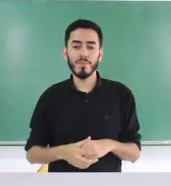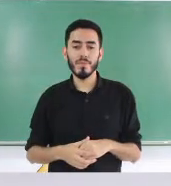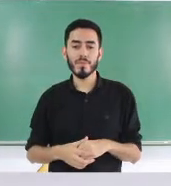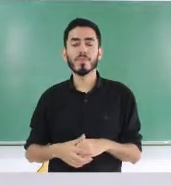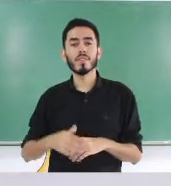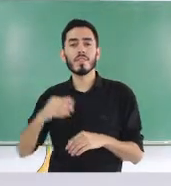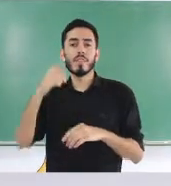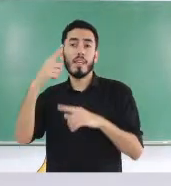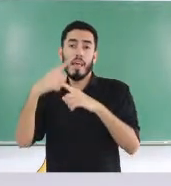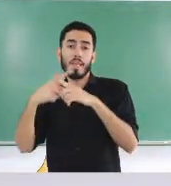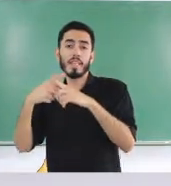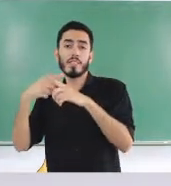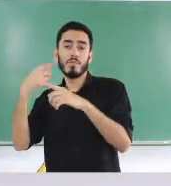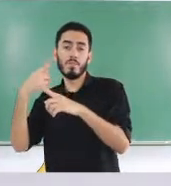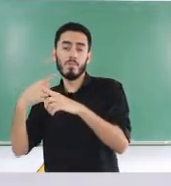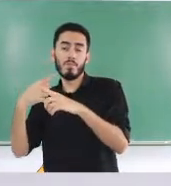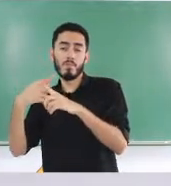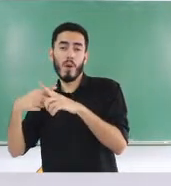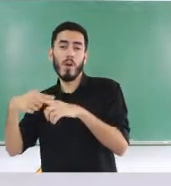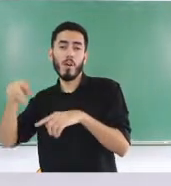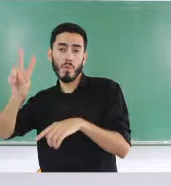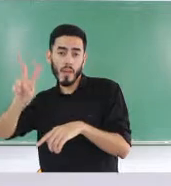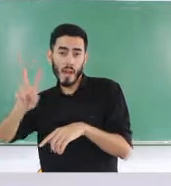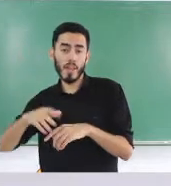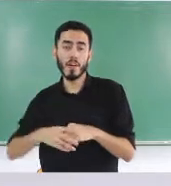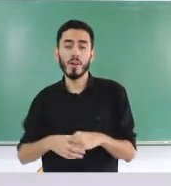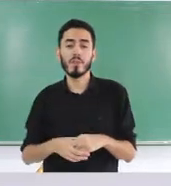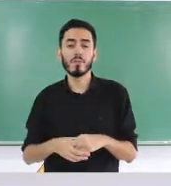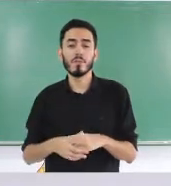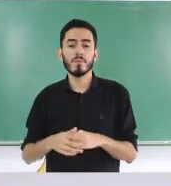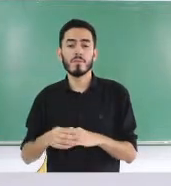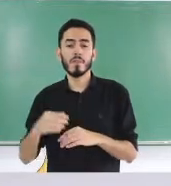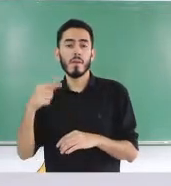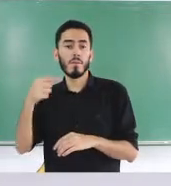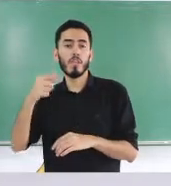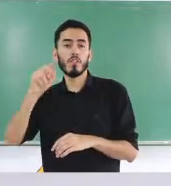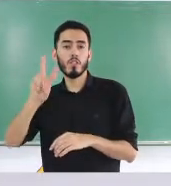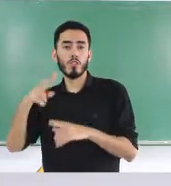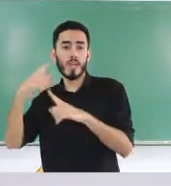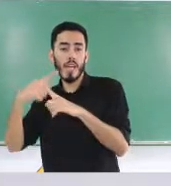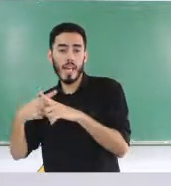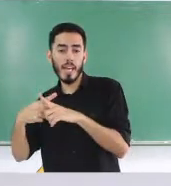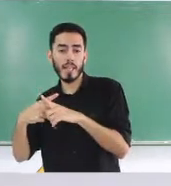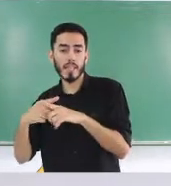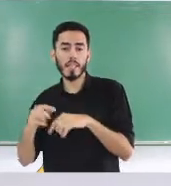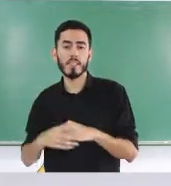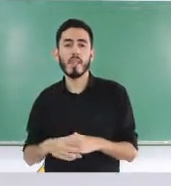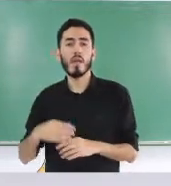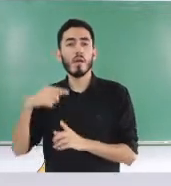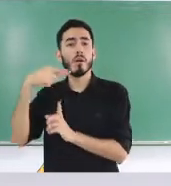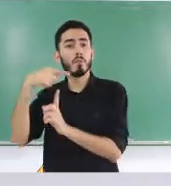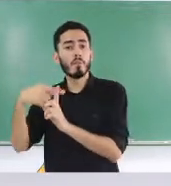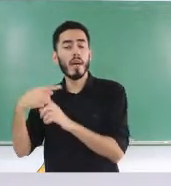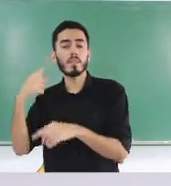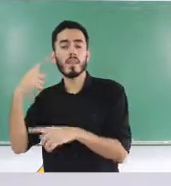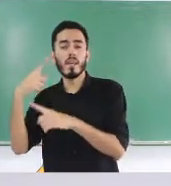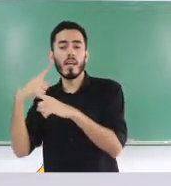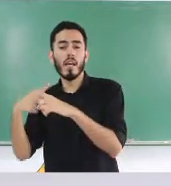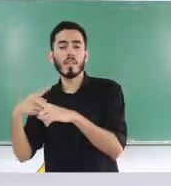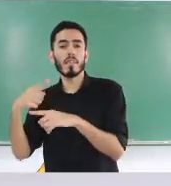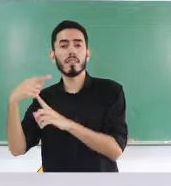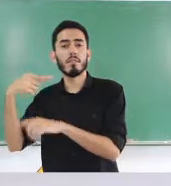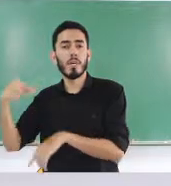X al cuadrado, X por 2, menos 2X, 1 por X, X y 1 por menos 2,